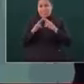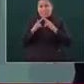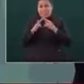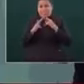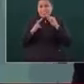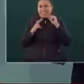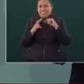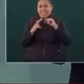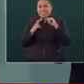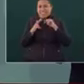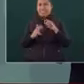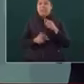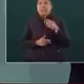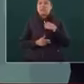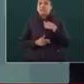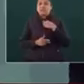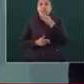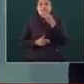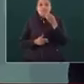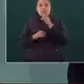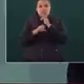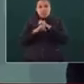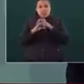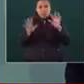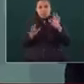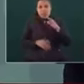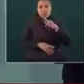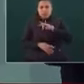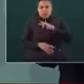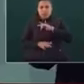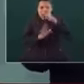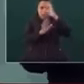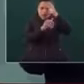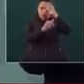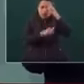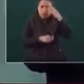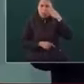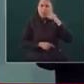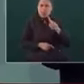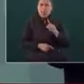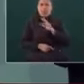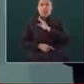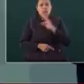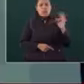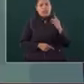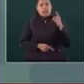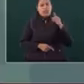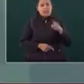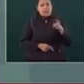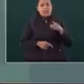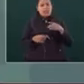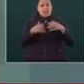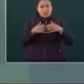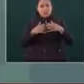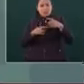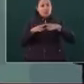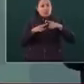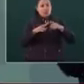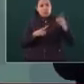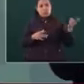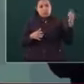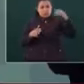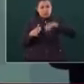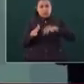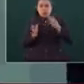con mi acuerdo de que se le dieran facilidades a las empresas y a las instituciones que están construyendo